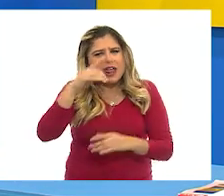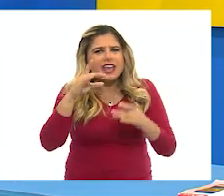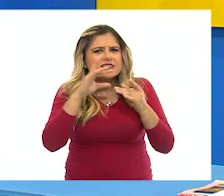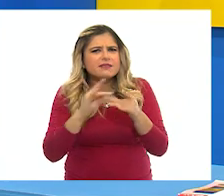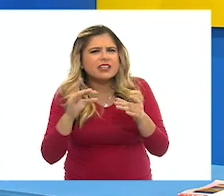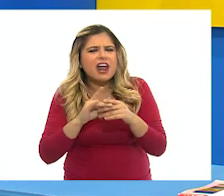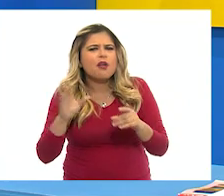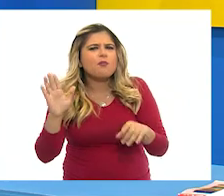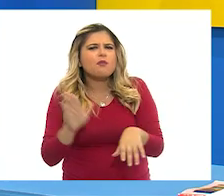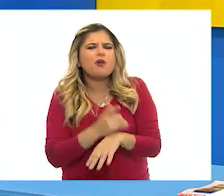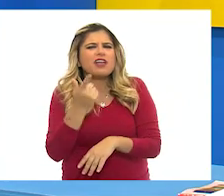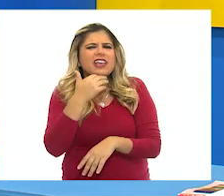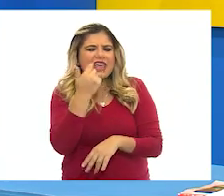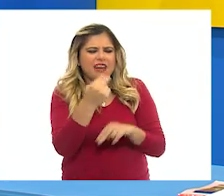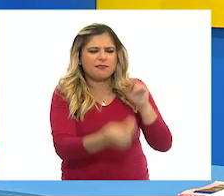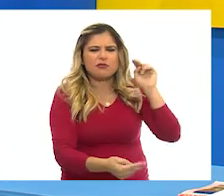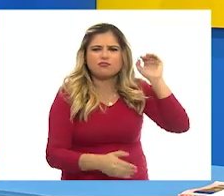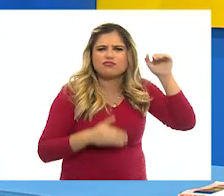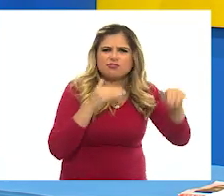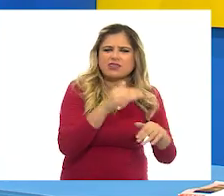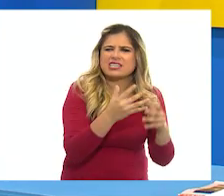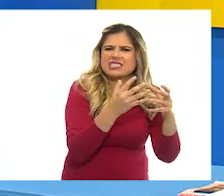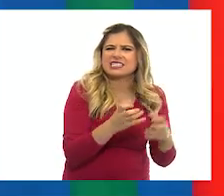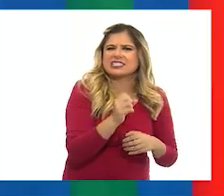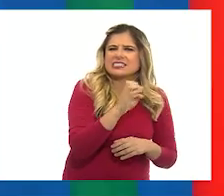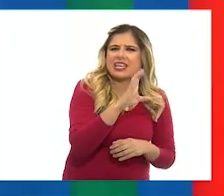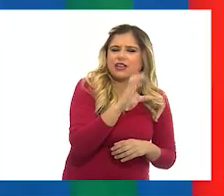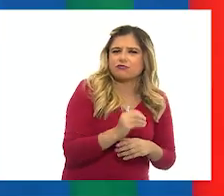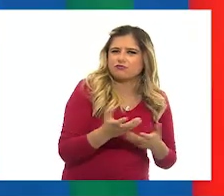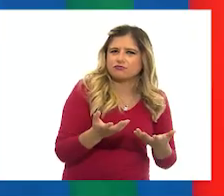qué prefiere nadar en seco?